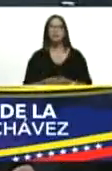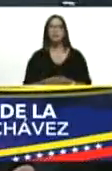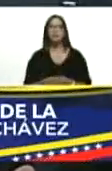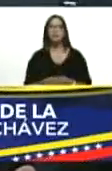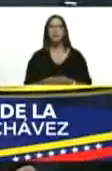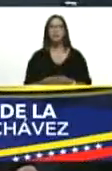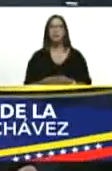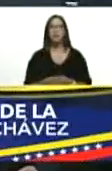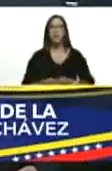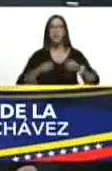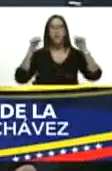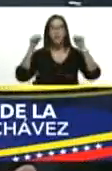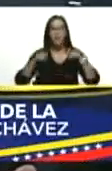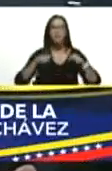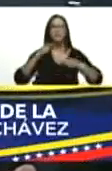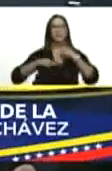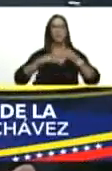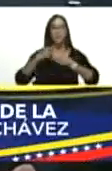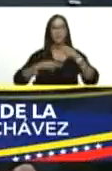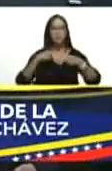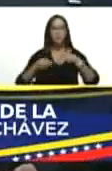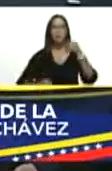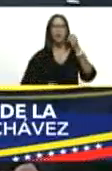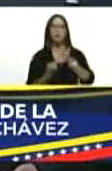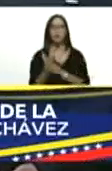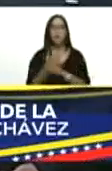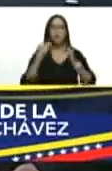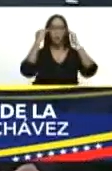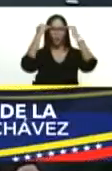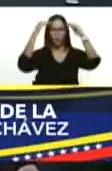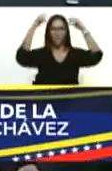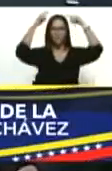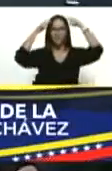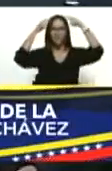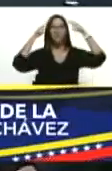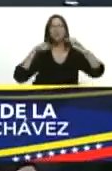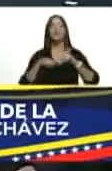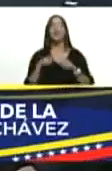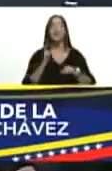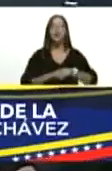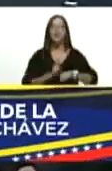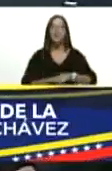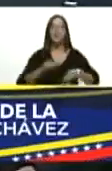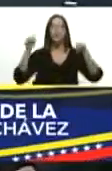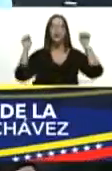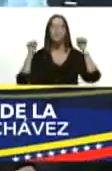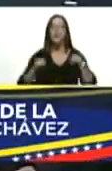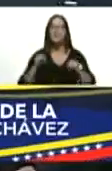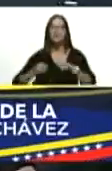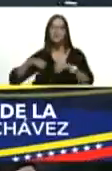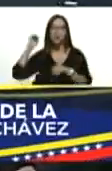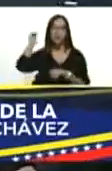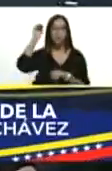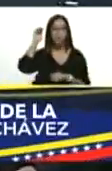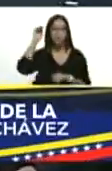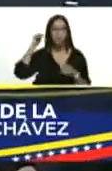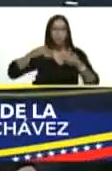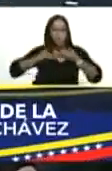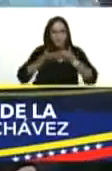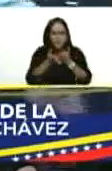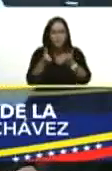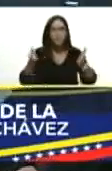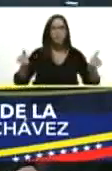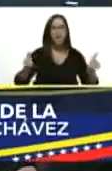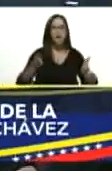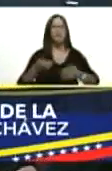para que esta revolución fundada por el comandante Chávez en los tiempos presentes y futuros se abra en el horizonte